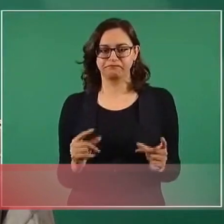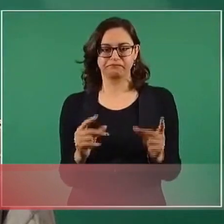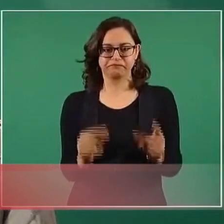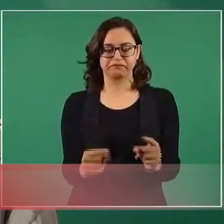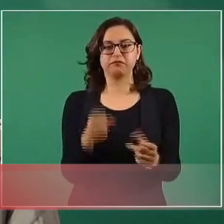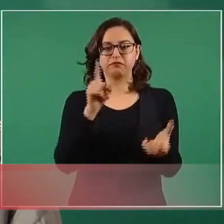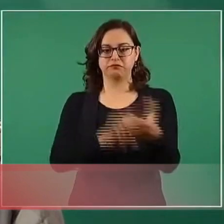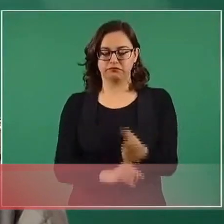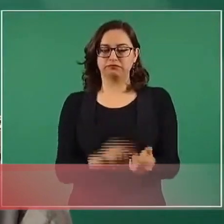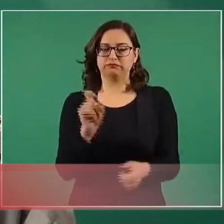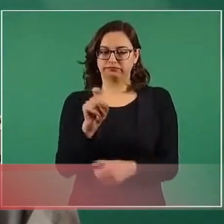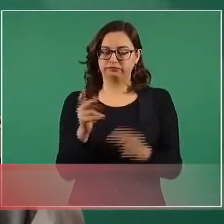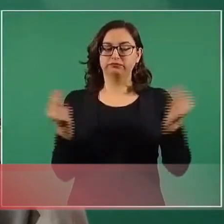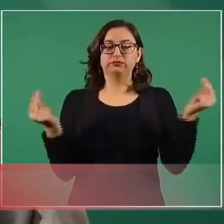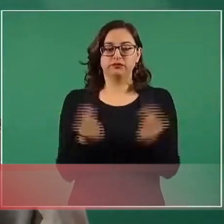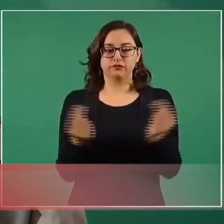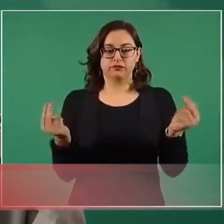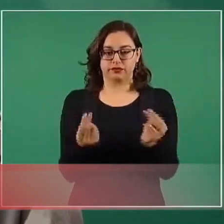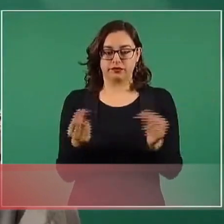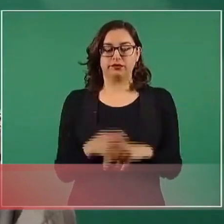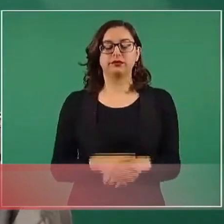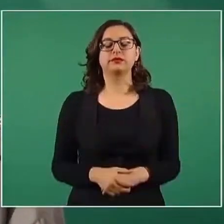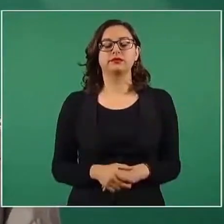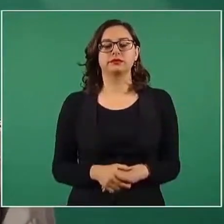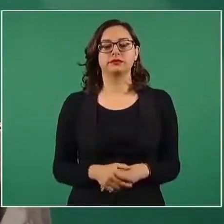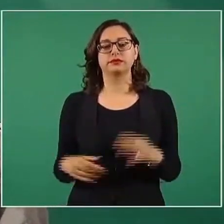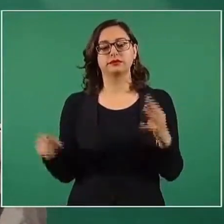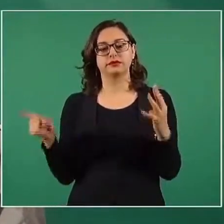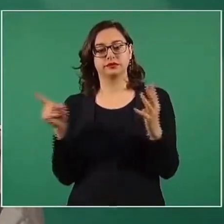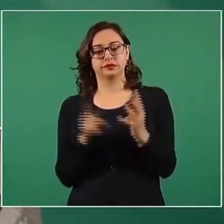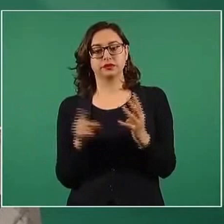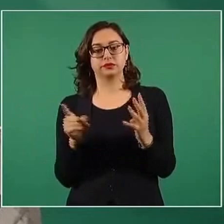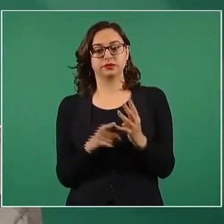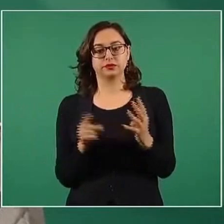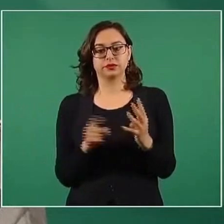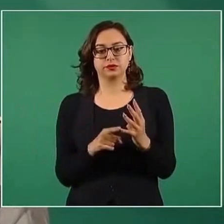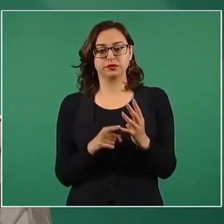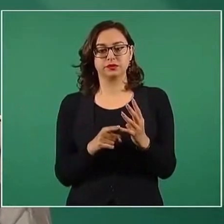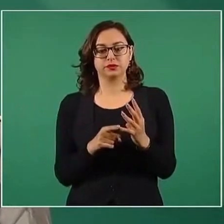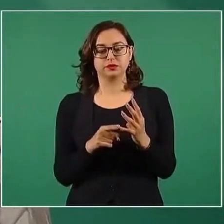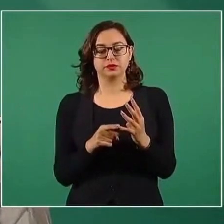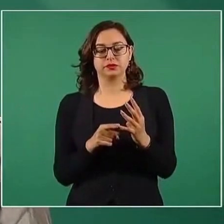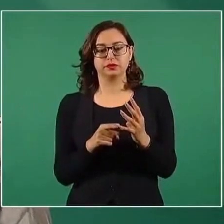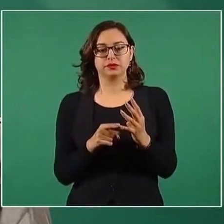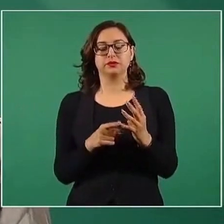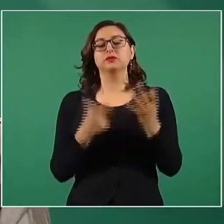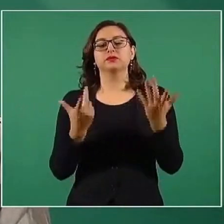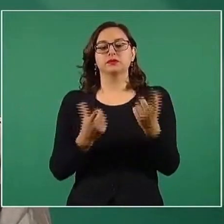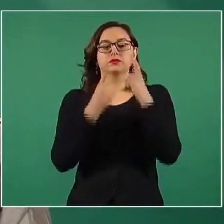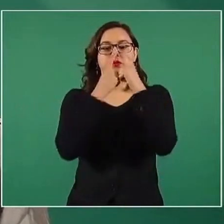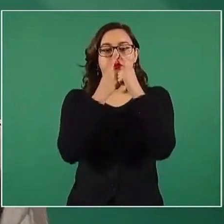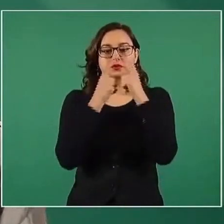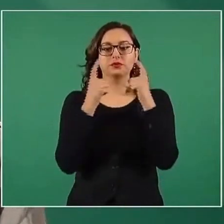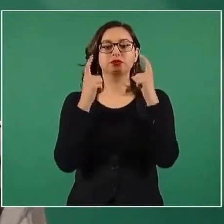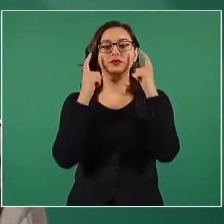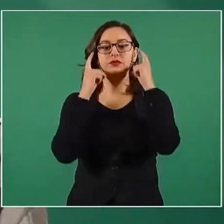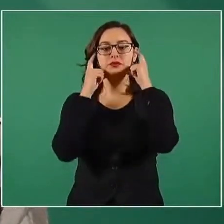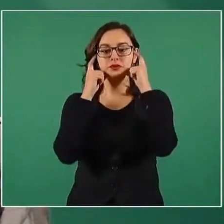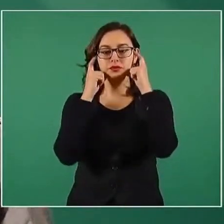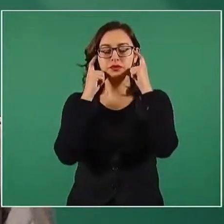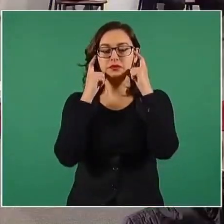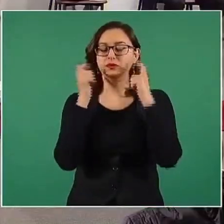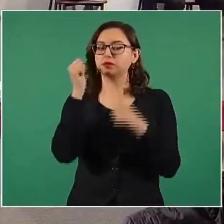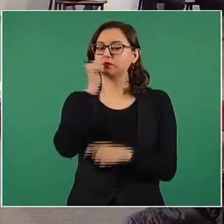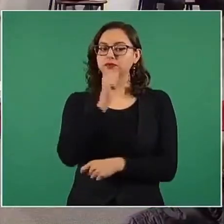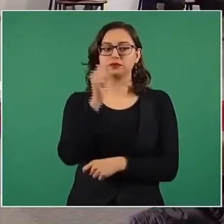en las instituciones. El cuarto, que como muchas instituciones lo han comentado, el uso de cubrebocas sobre nariz y boca en